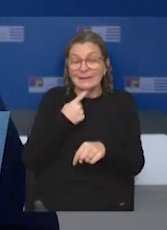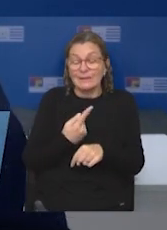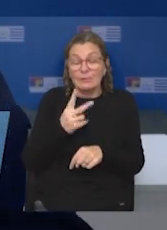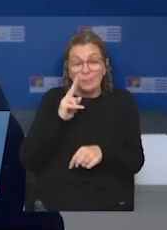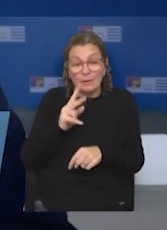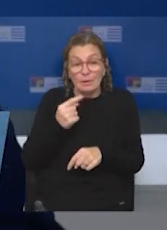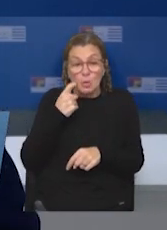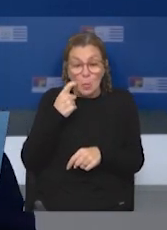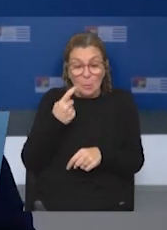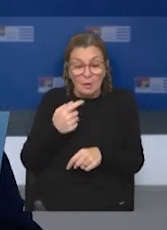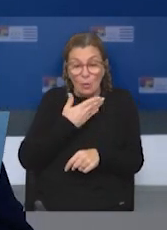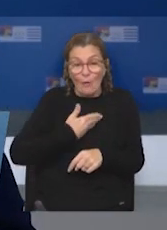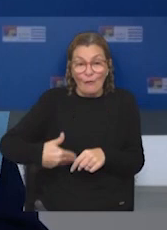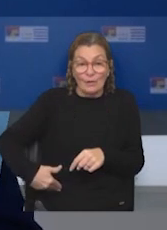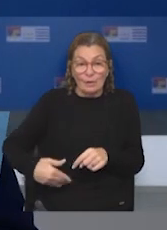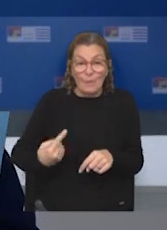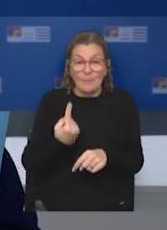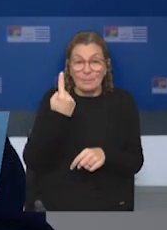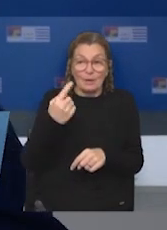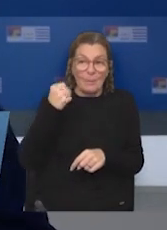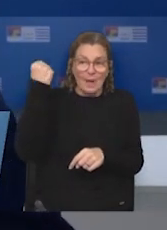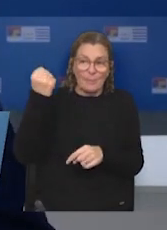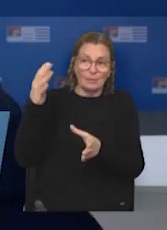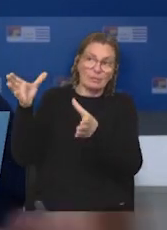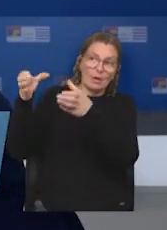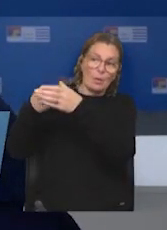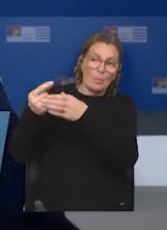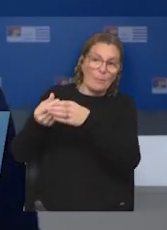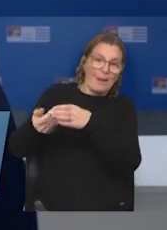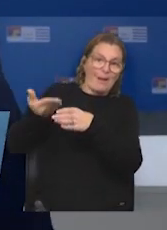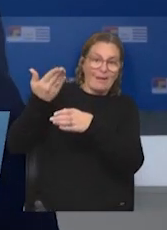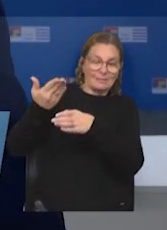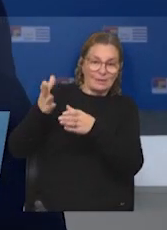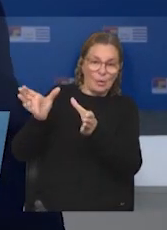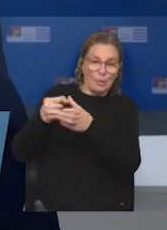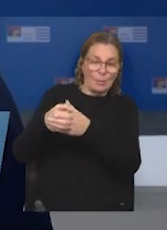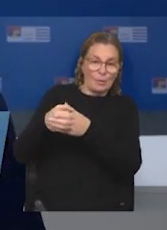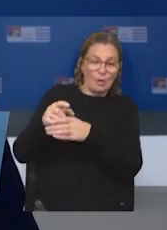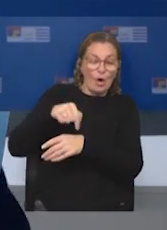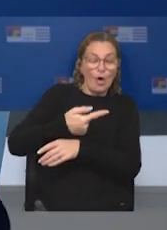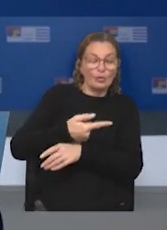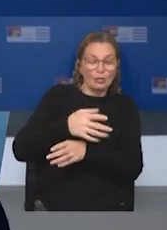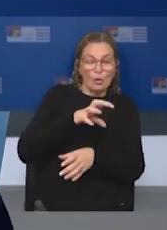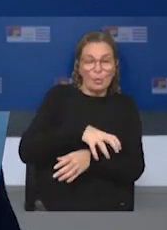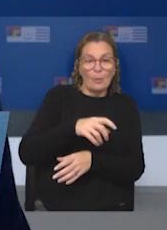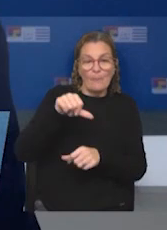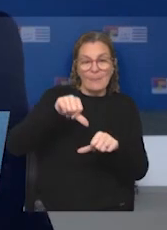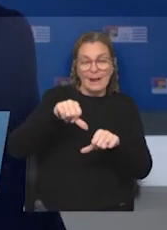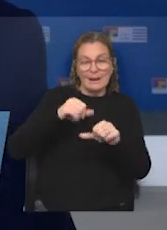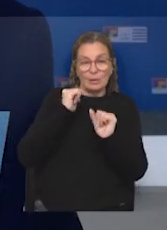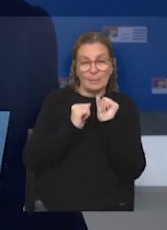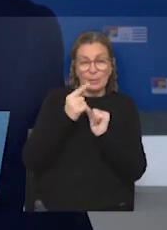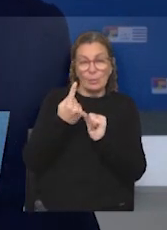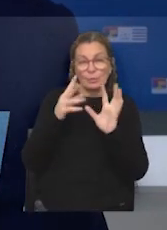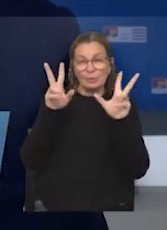valor lo que es un gobierno que prioriza los mayoro en desmedro de aquellos sectores que están en peores condiciones económicas uno de los